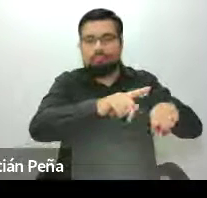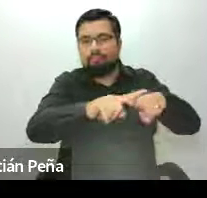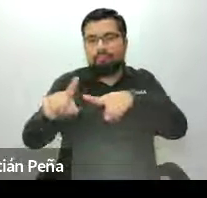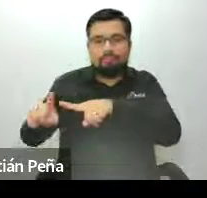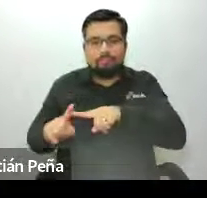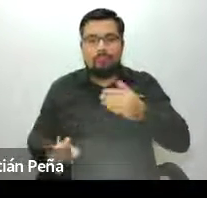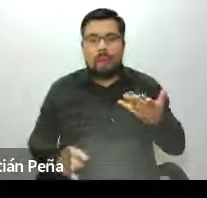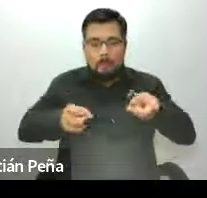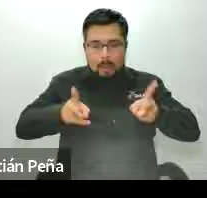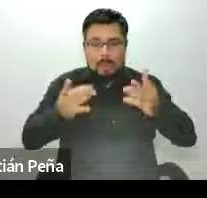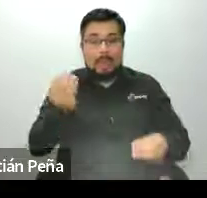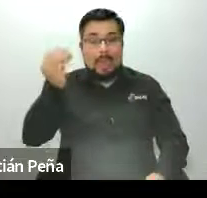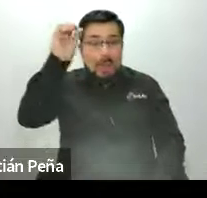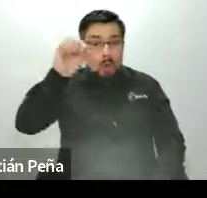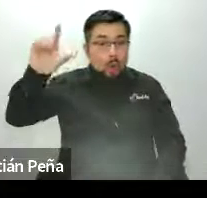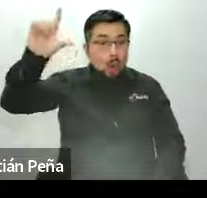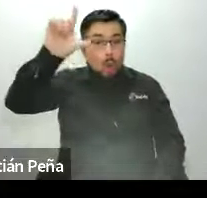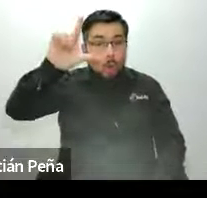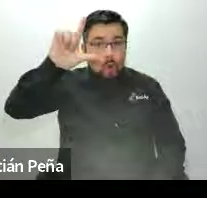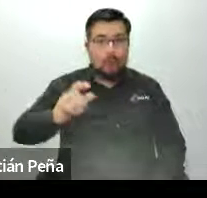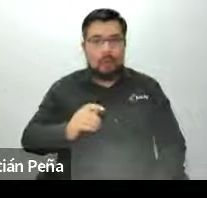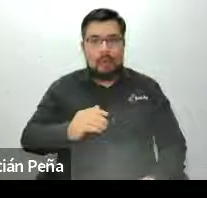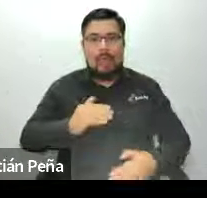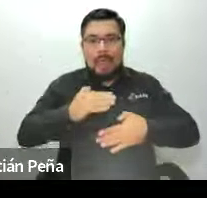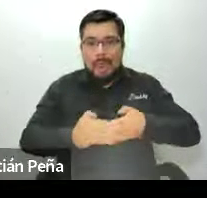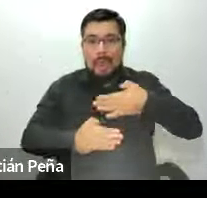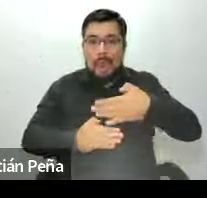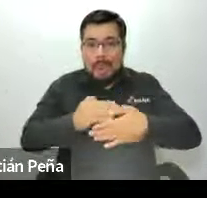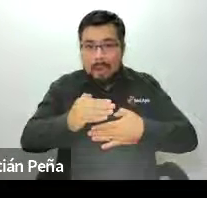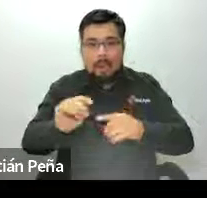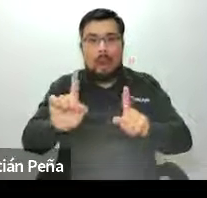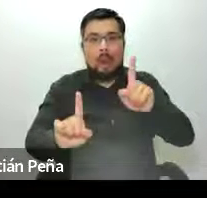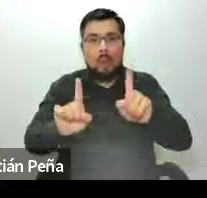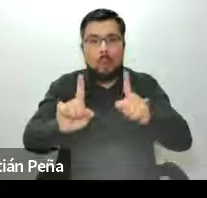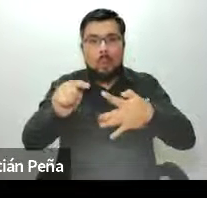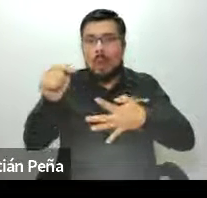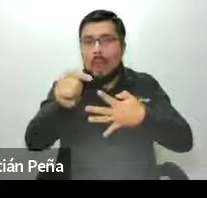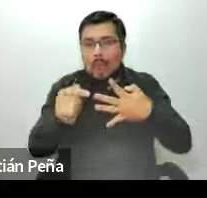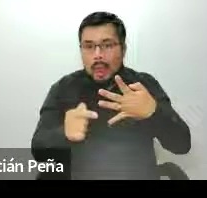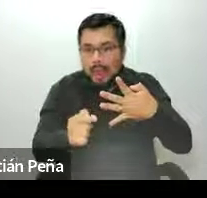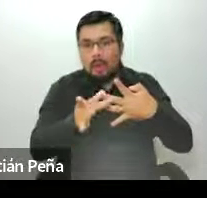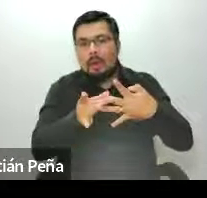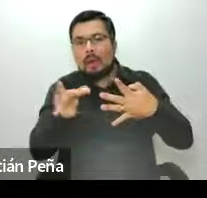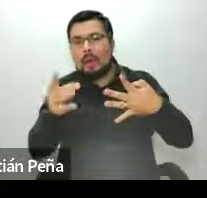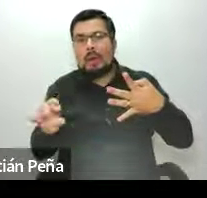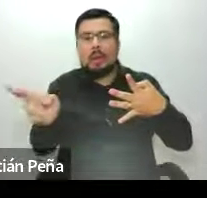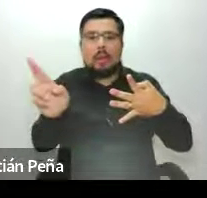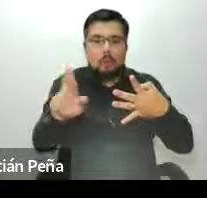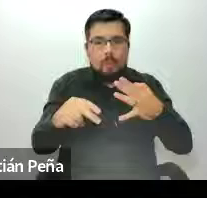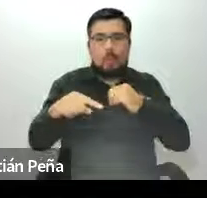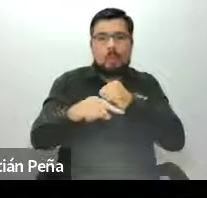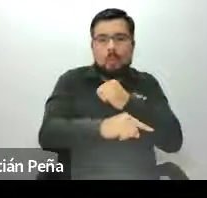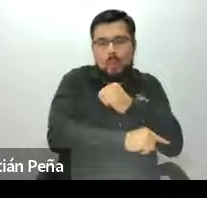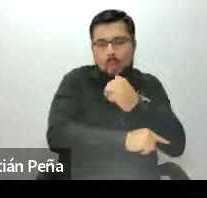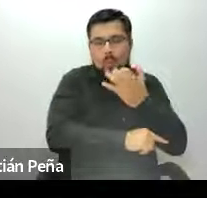digamos, de espiral, poder ir retomando algunos elementos, profundizando algunos elementos de las habilidades y de los